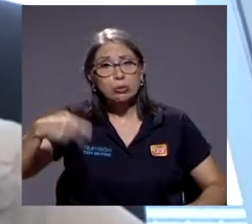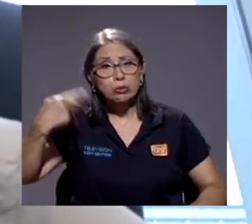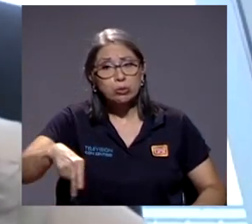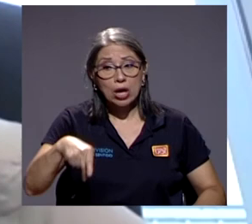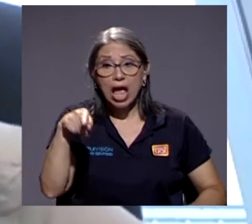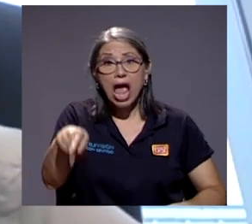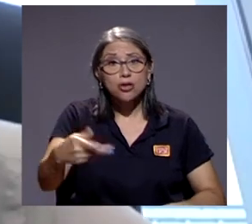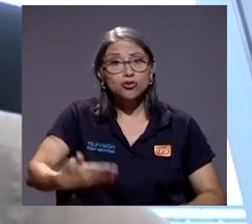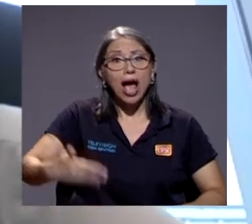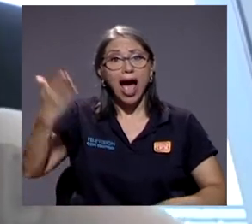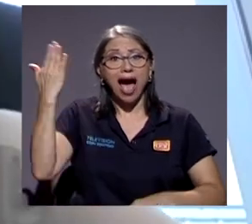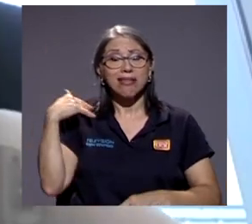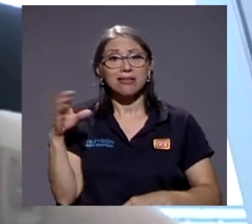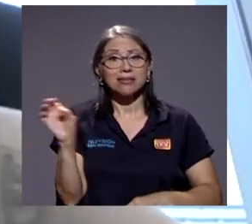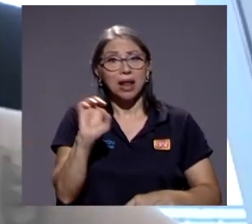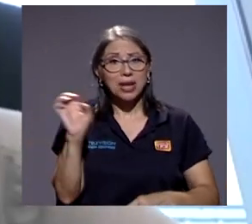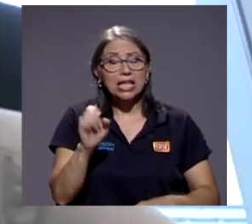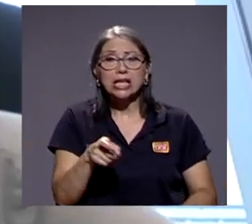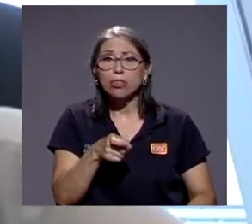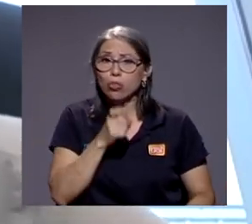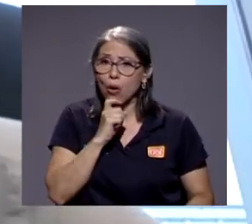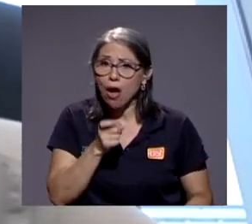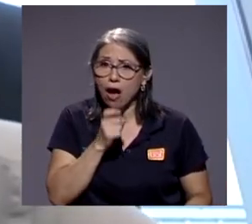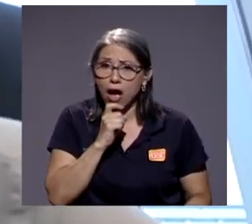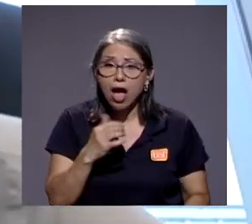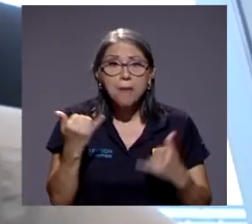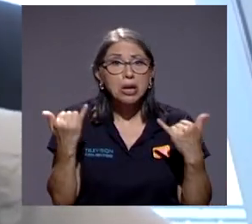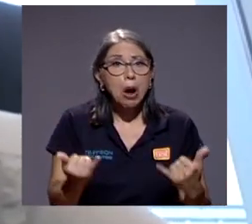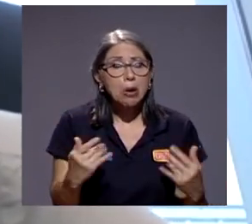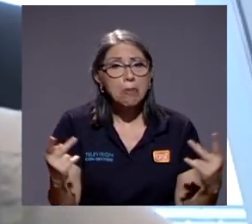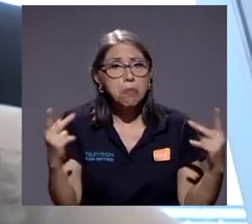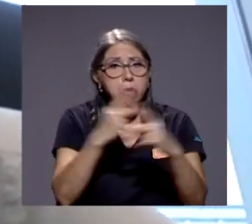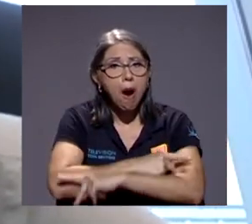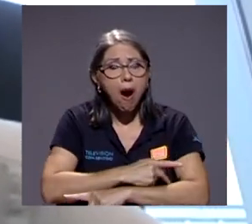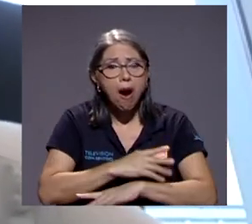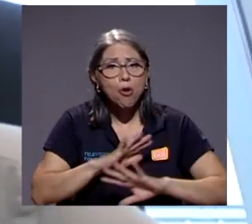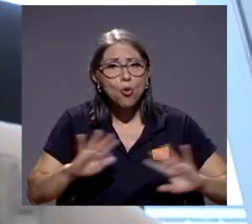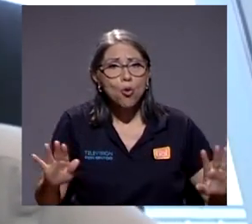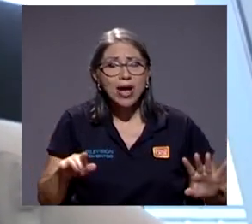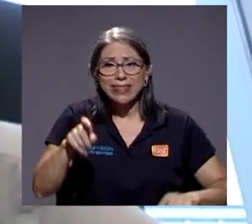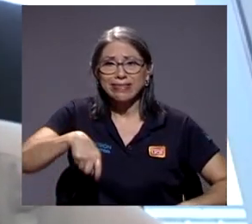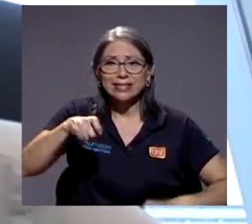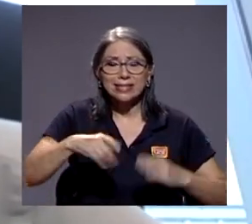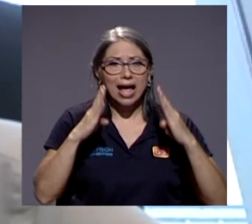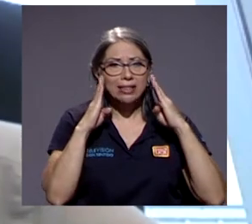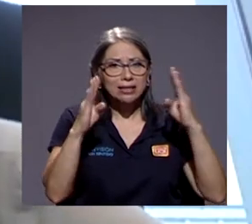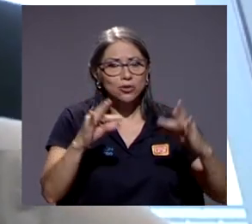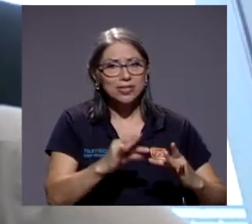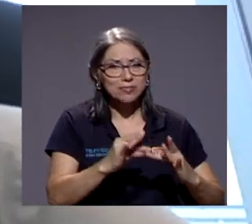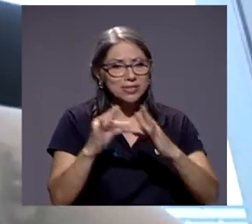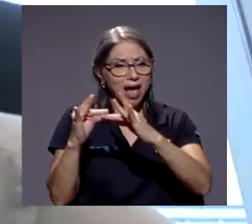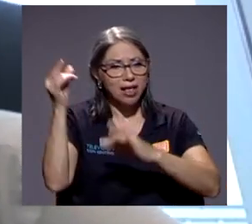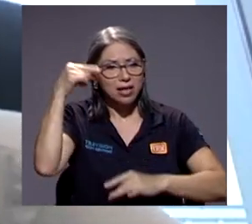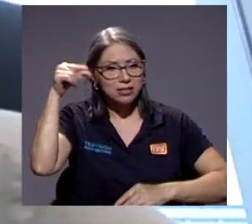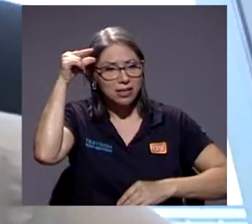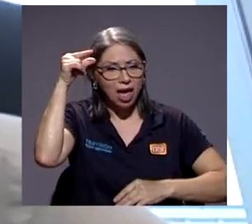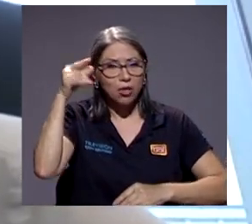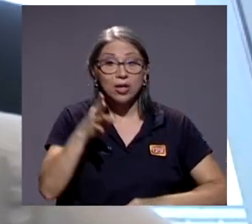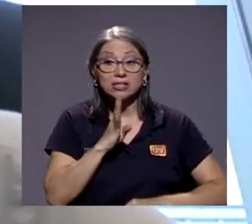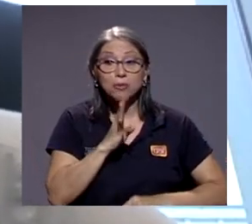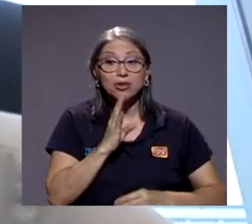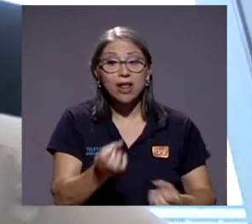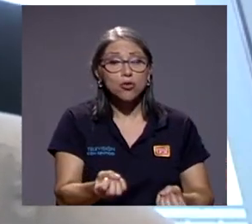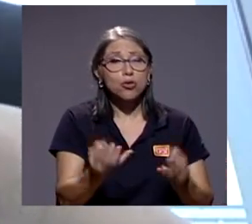antes de la emergencia y que ahora se han quedado mucho más desprotegidos por eso requiere una atención especial del estado estamos hablando de miles de